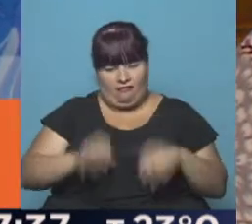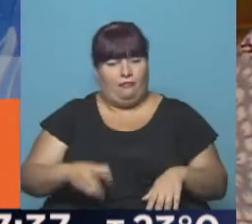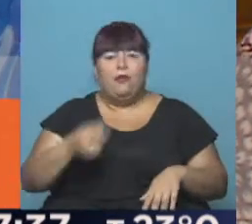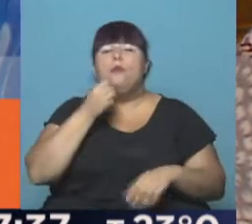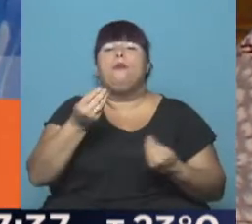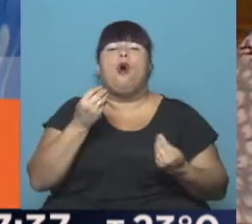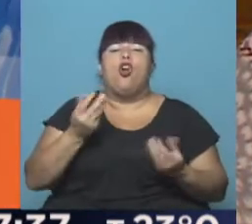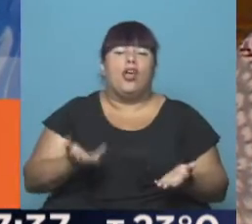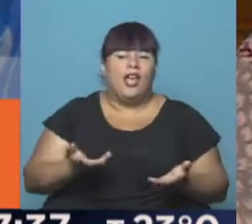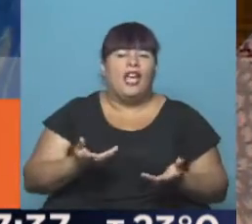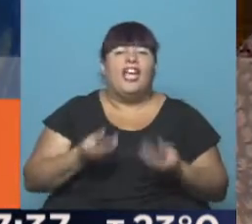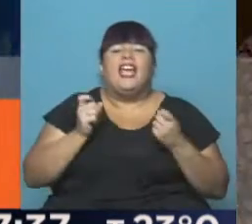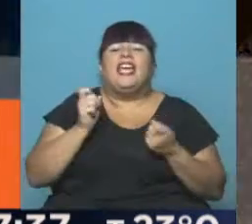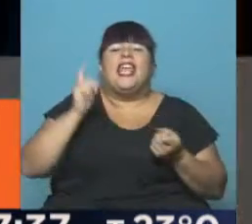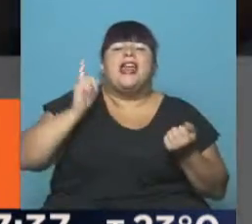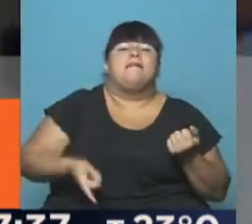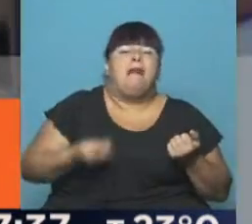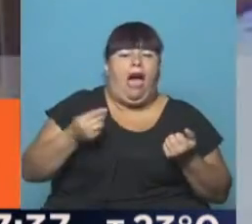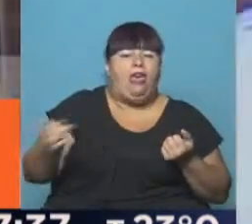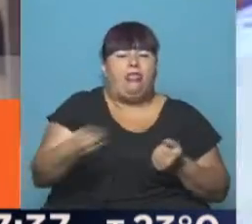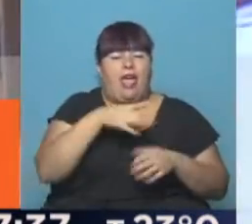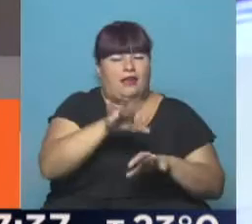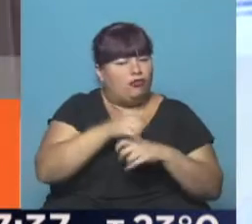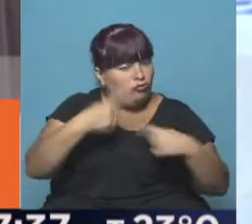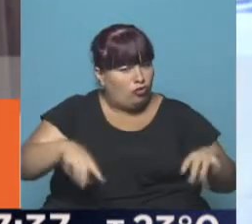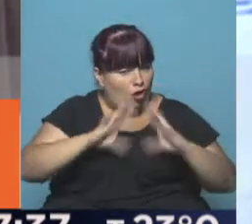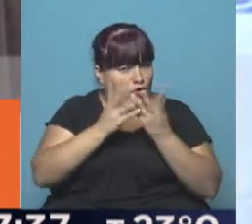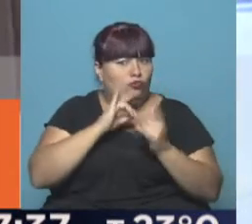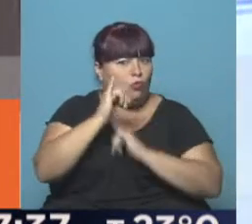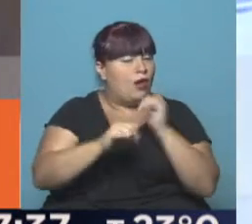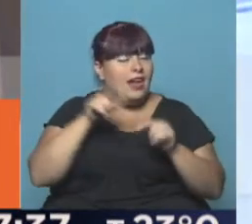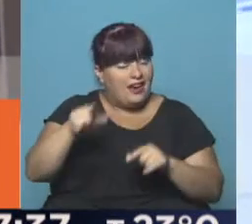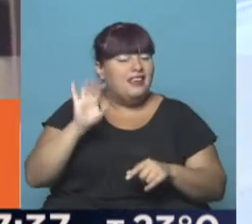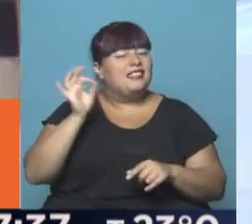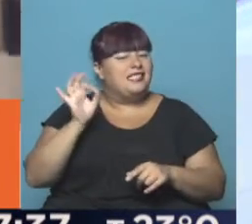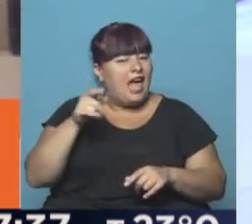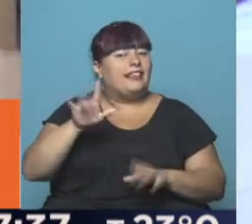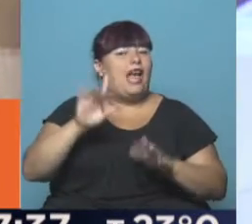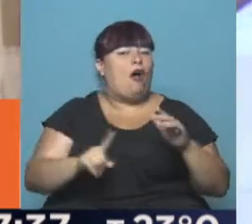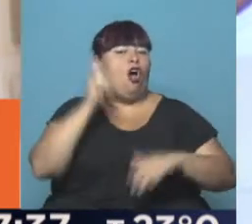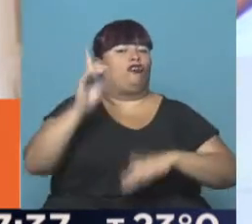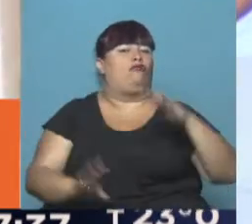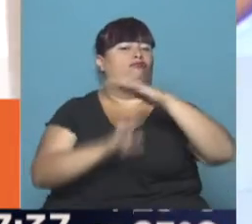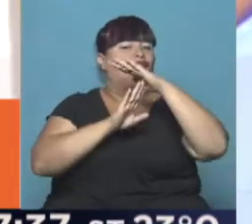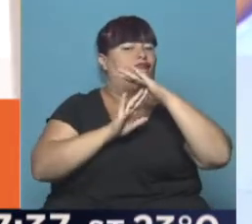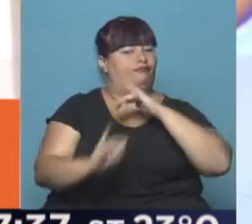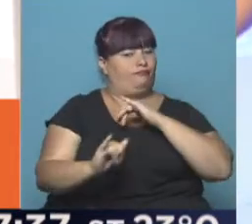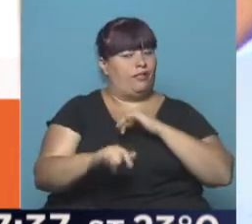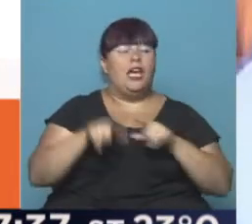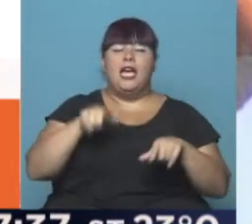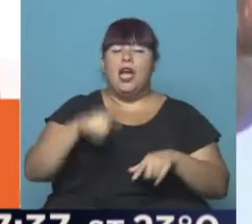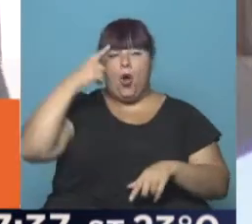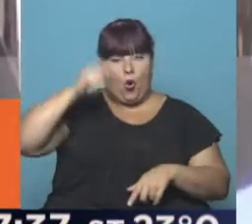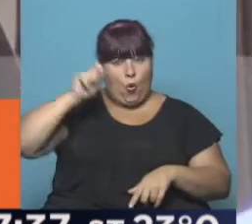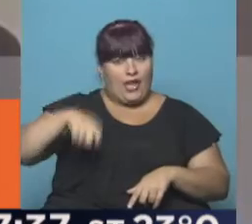lo hizo? ¿Quién le ordenó que lo haga? Todo eso, porque esto sabemos todos que venía de arriba. La decisión de este